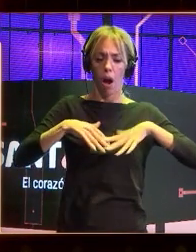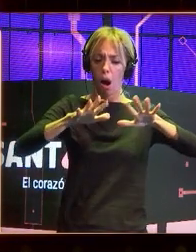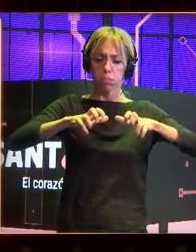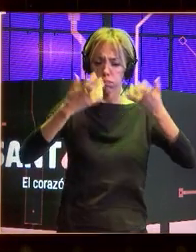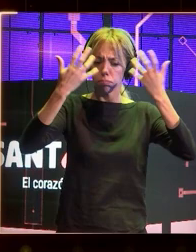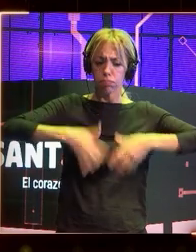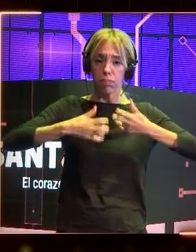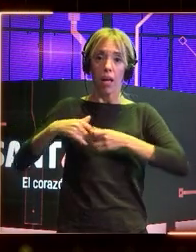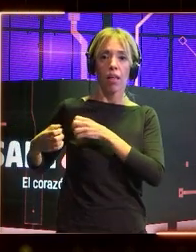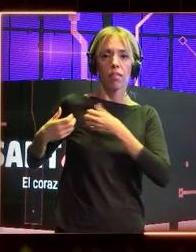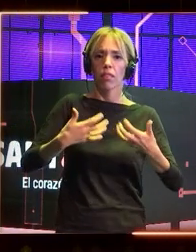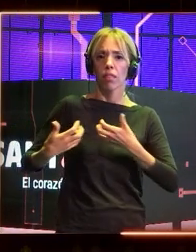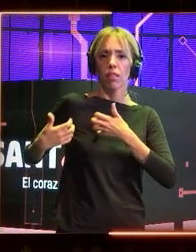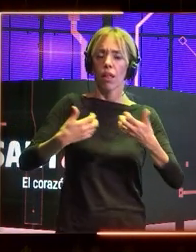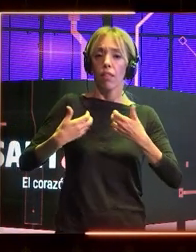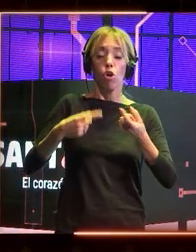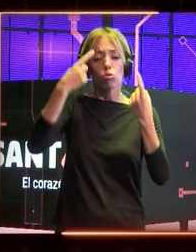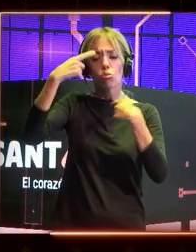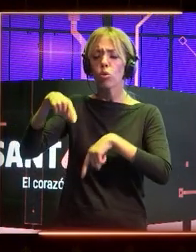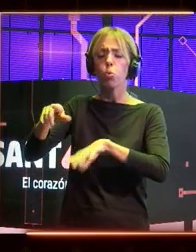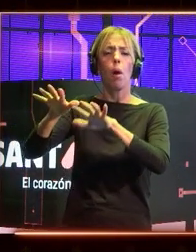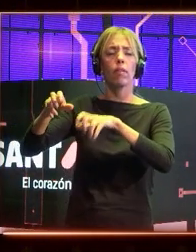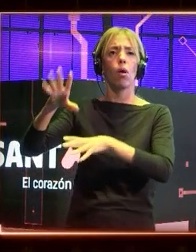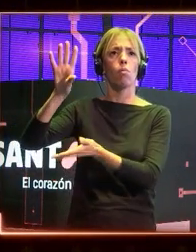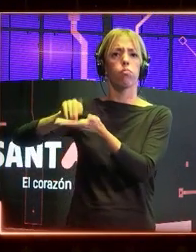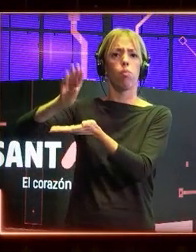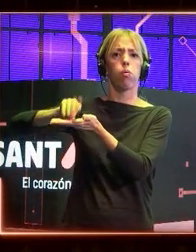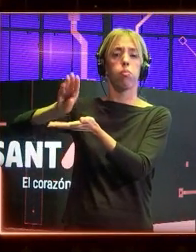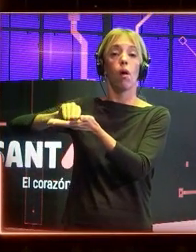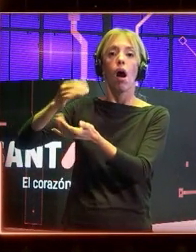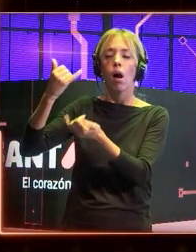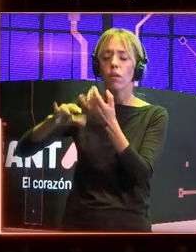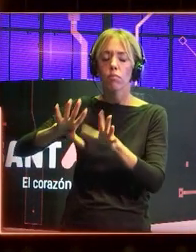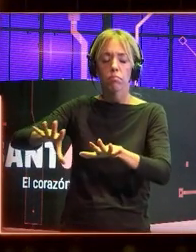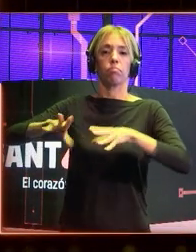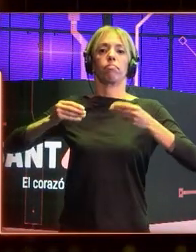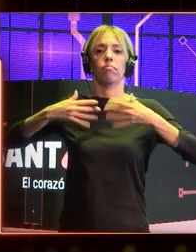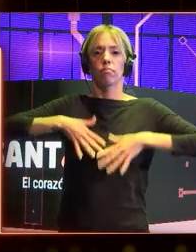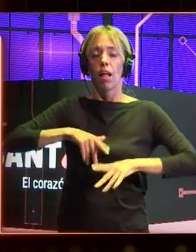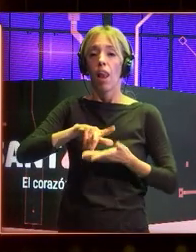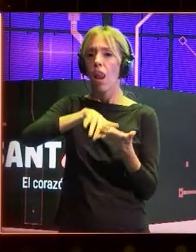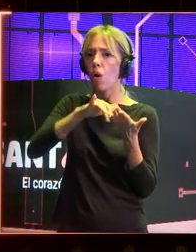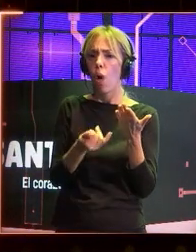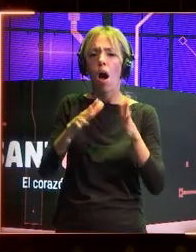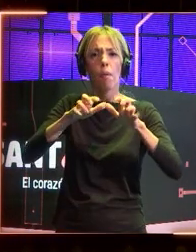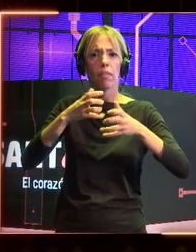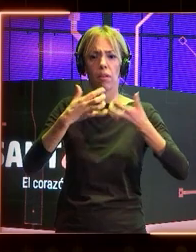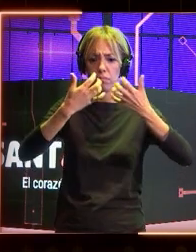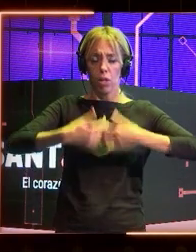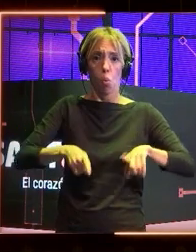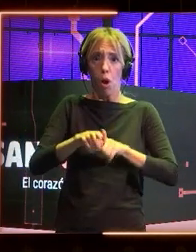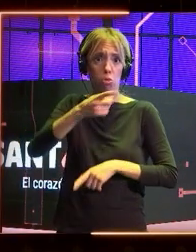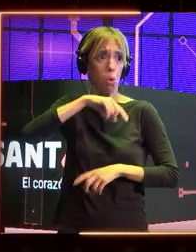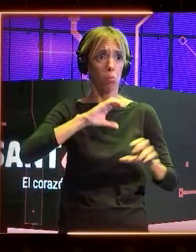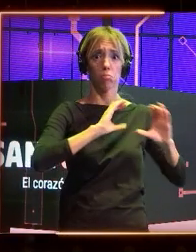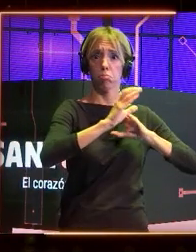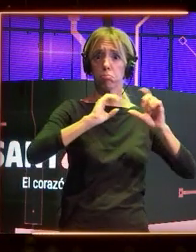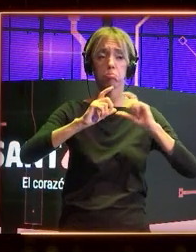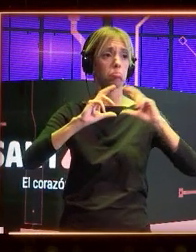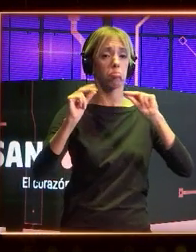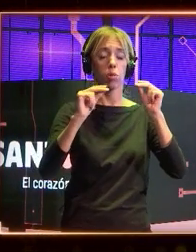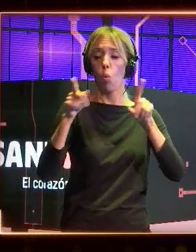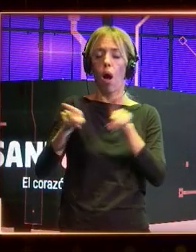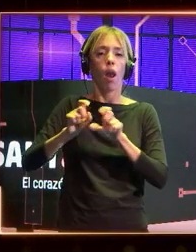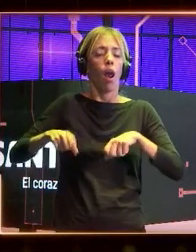De haberle dado datos y dejarle sola aprendiendo ha aprendido a poder utilizar el lenguaje que nosotros utilizamos para comunicarnos con una